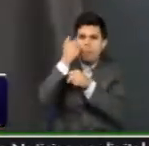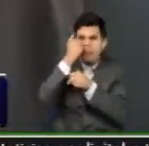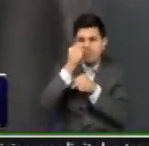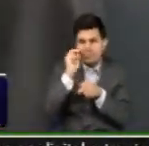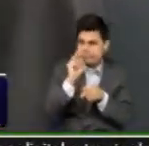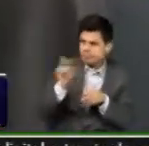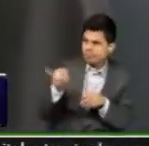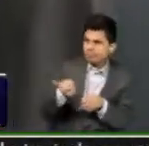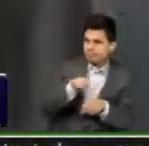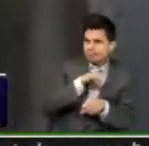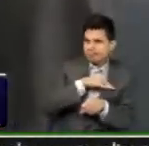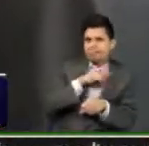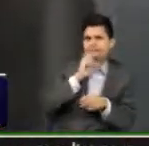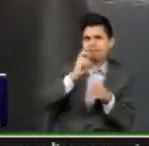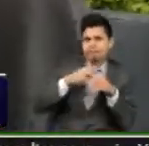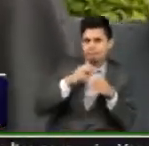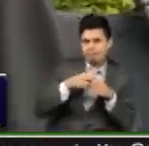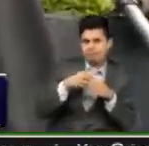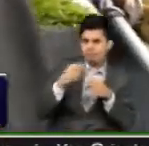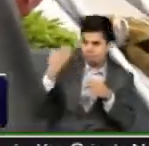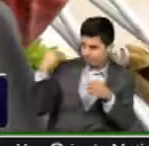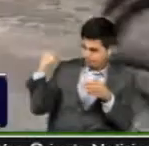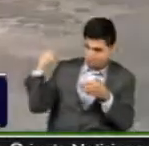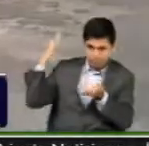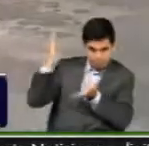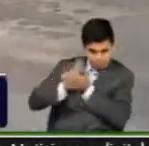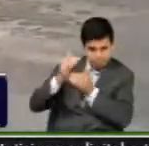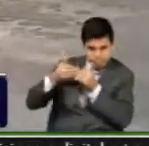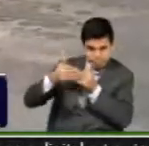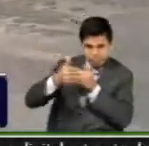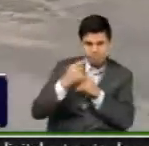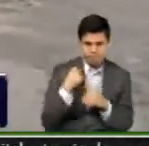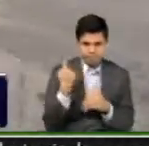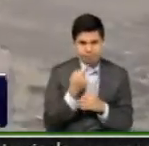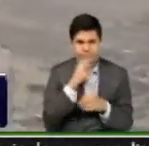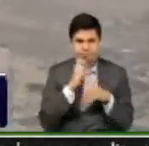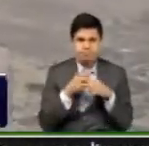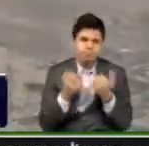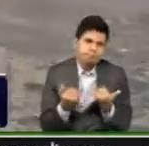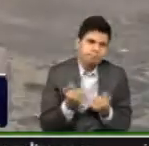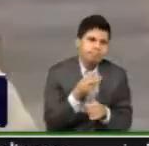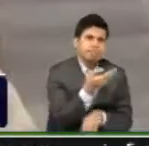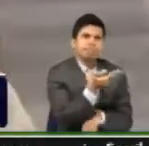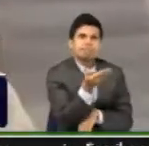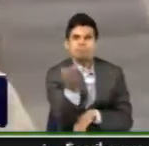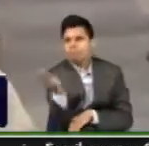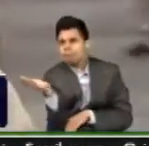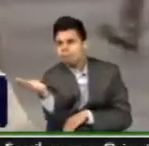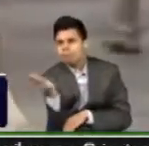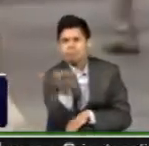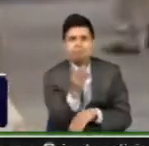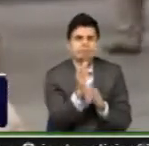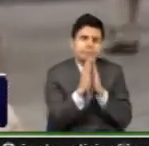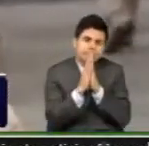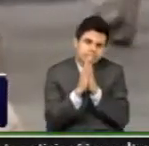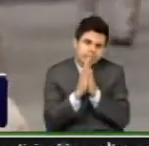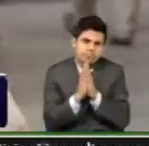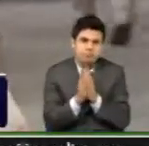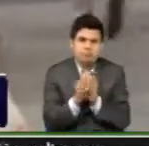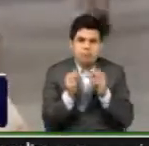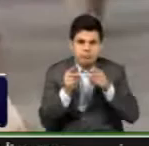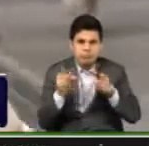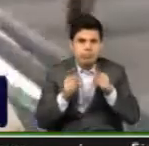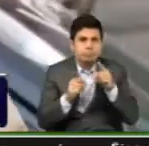su caso. Asegura que de un tiempo para acá se encuentra solo, viviendo de la misericordia de la gente. Pues ahorita me toca por ahí esto,